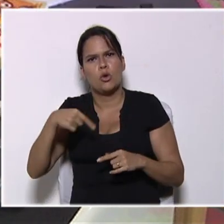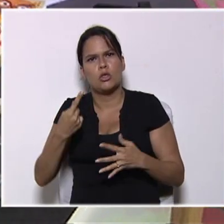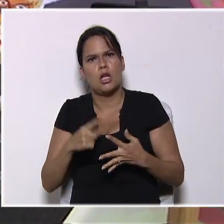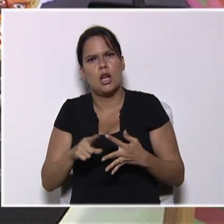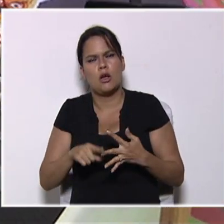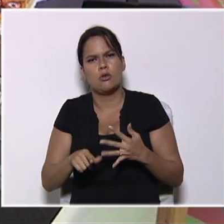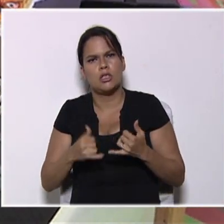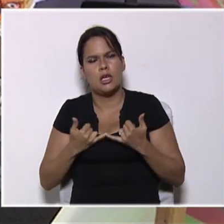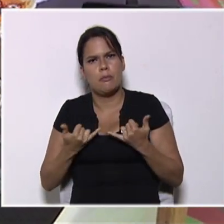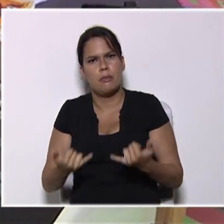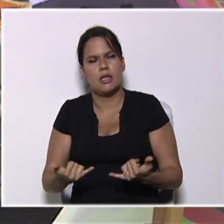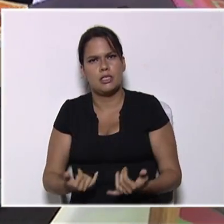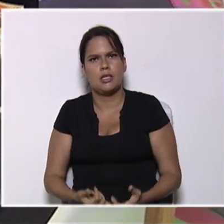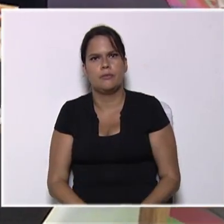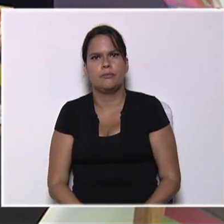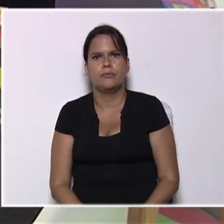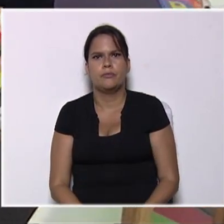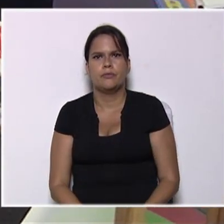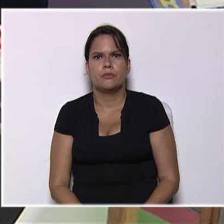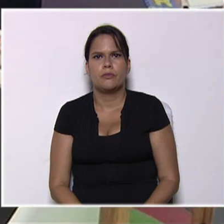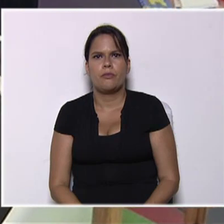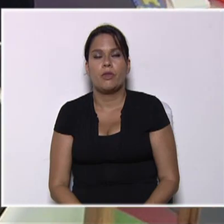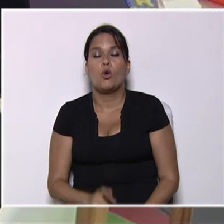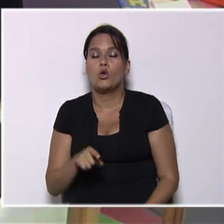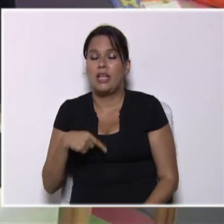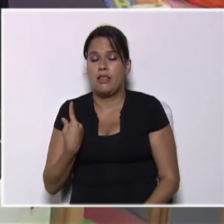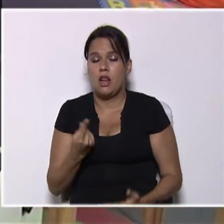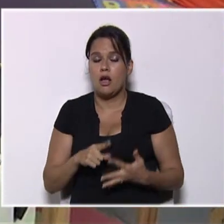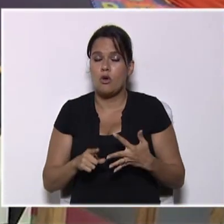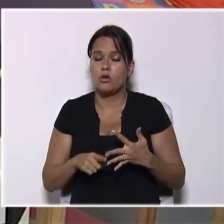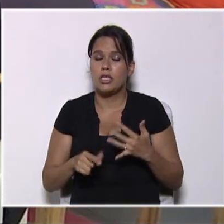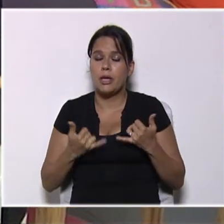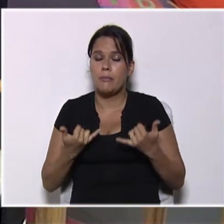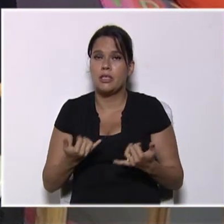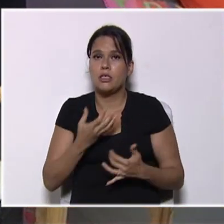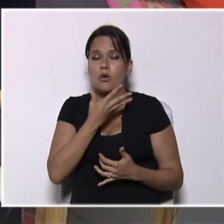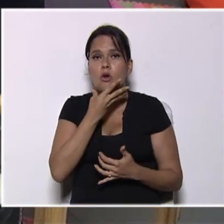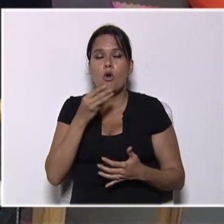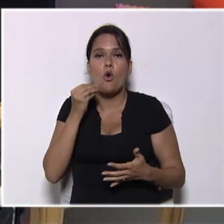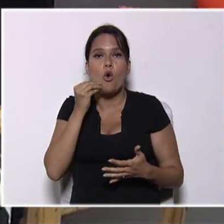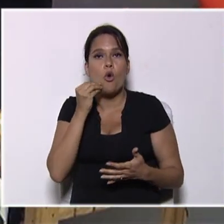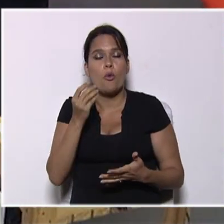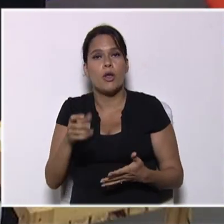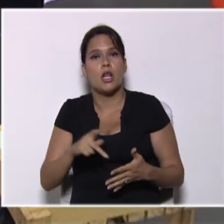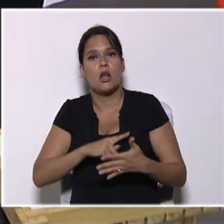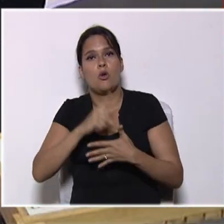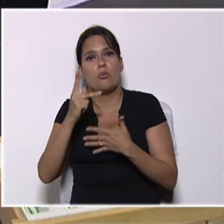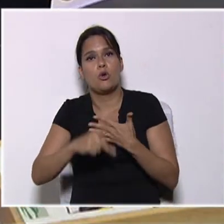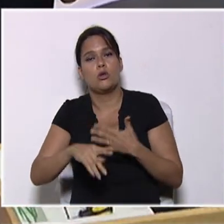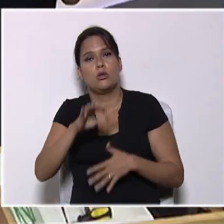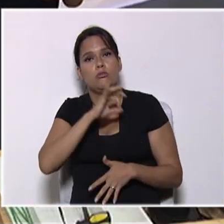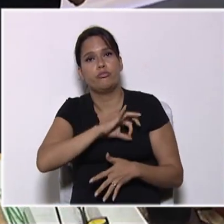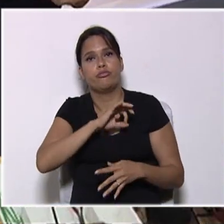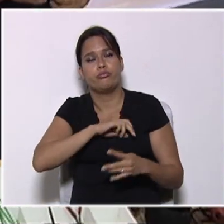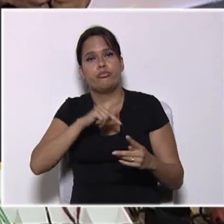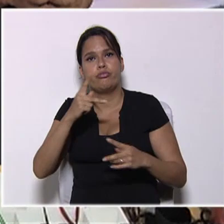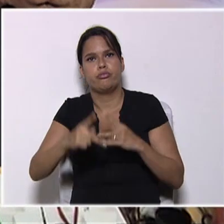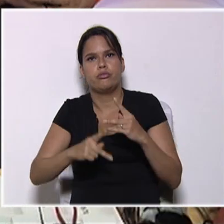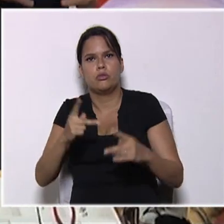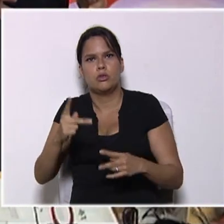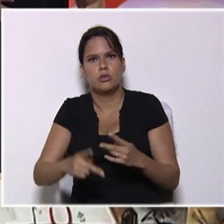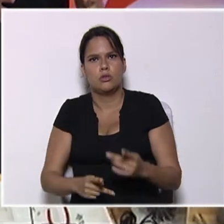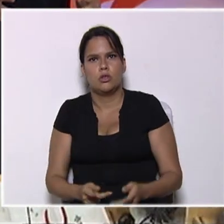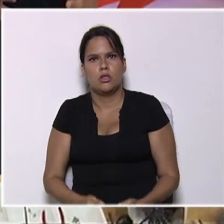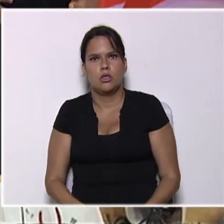vamos a acercarnos al laboratorio, Omaira, otra de las cosas que pasa con los muchachos y los proyectos socioproductivos es que estamos en una